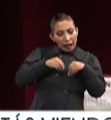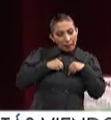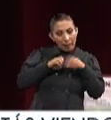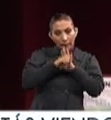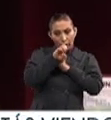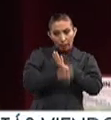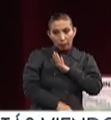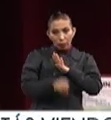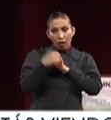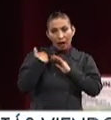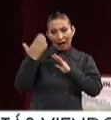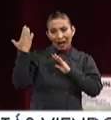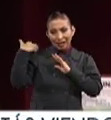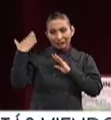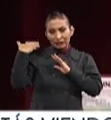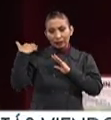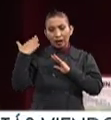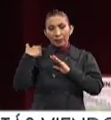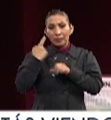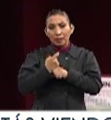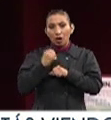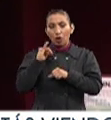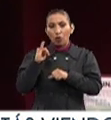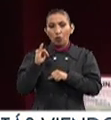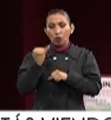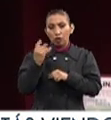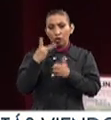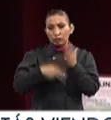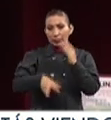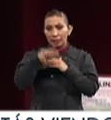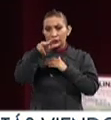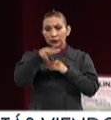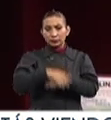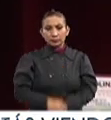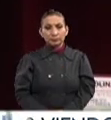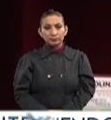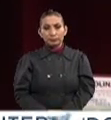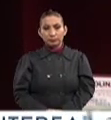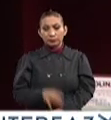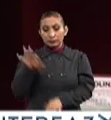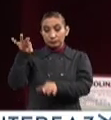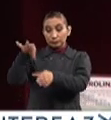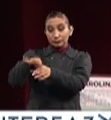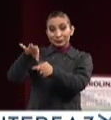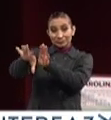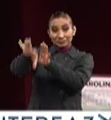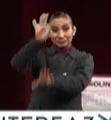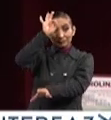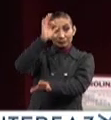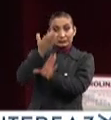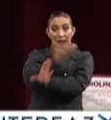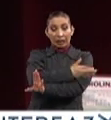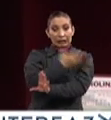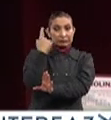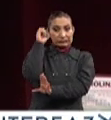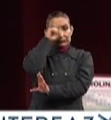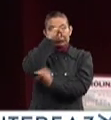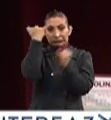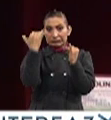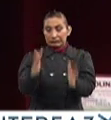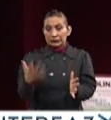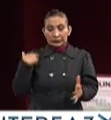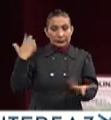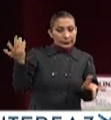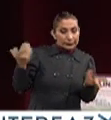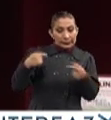como la que tuvimos el pasado 1 de julio de 2018. Una elección que enfrentaba retos